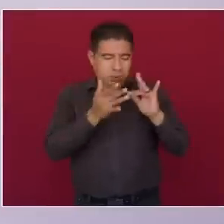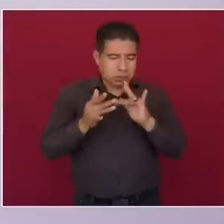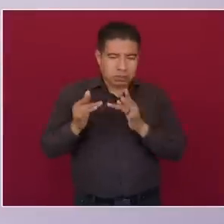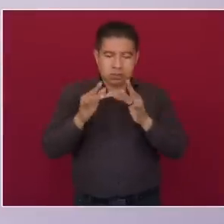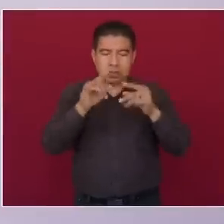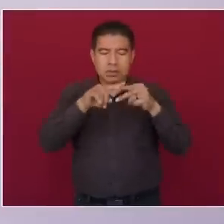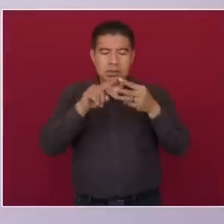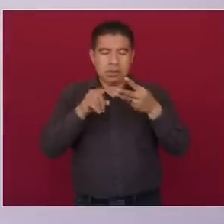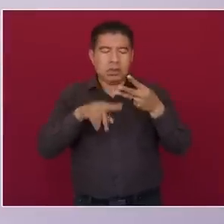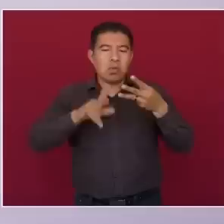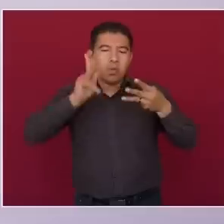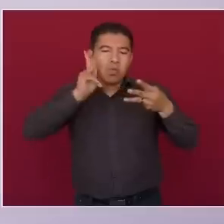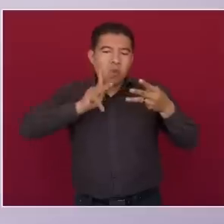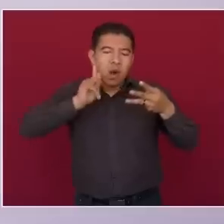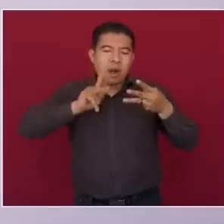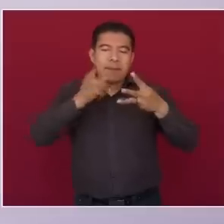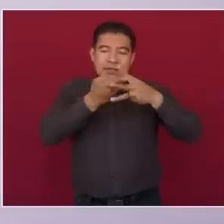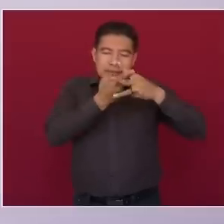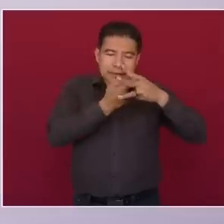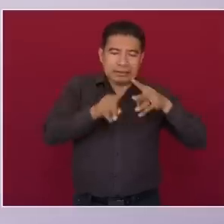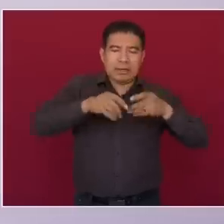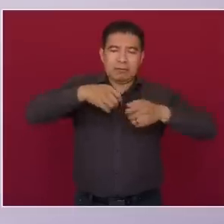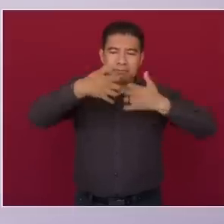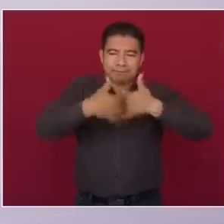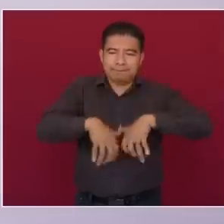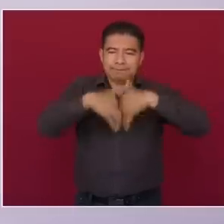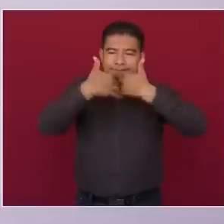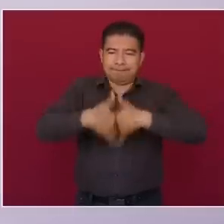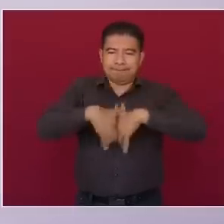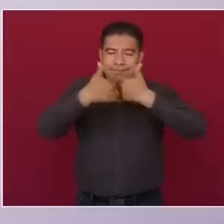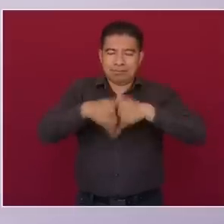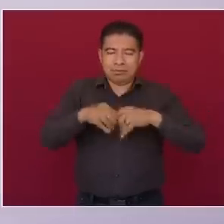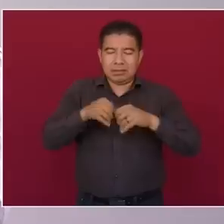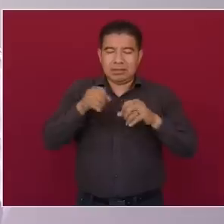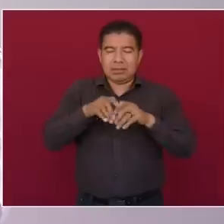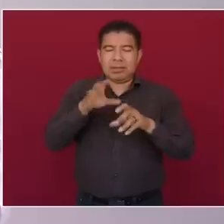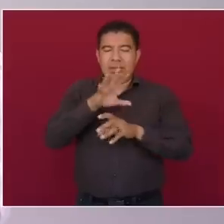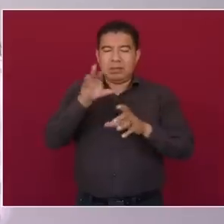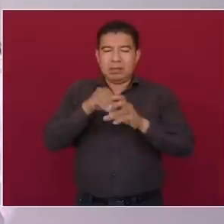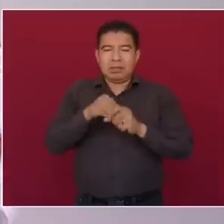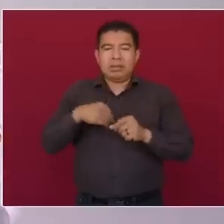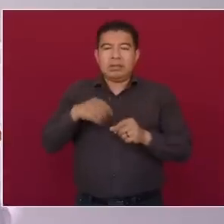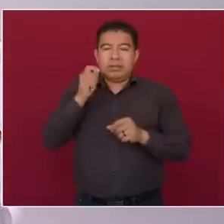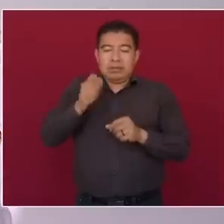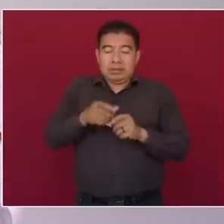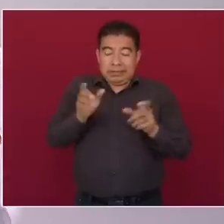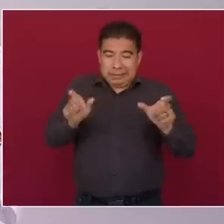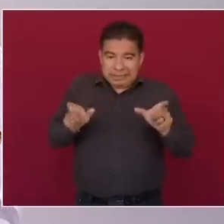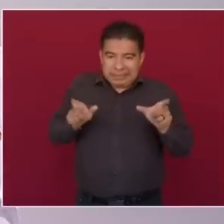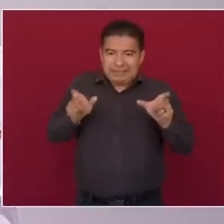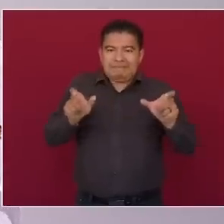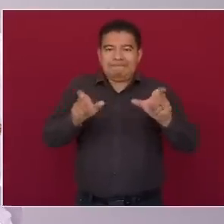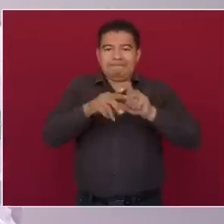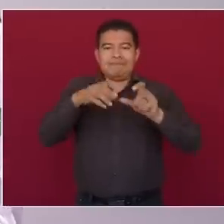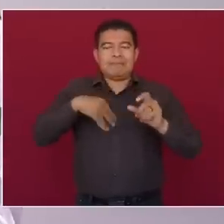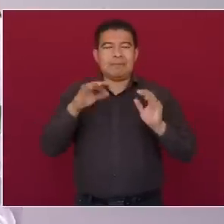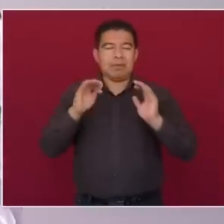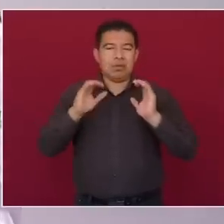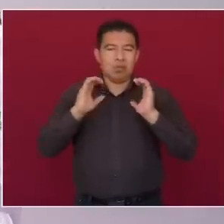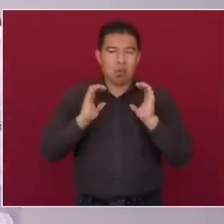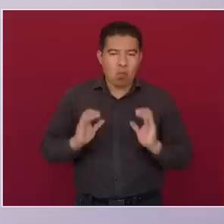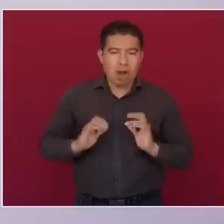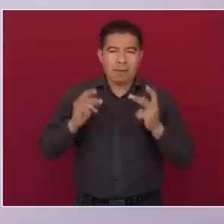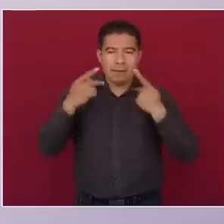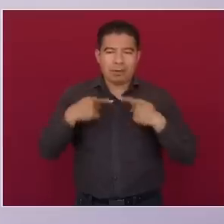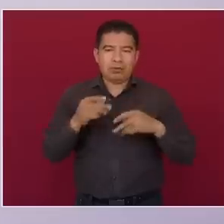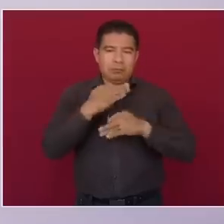y arranque. Estos pasos a seguir los marca ante todo la seguridad industrial y física. Y